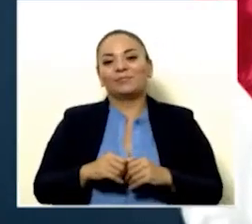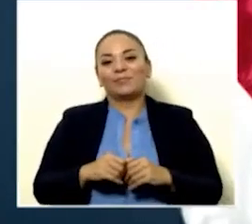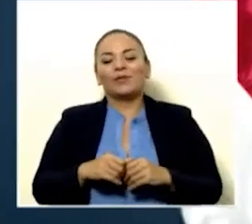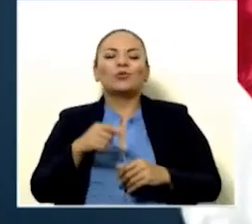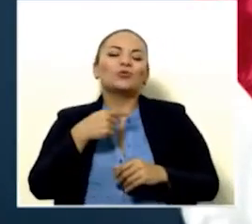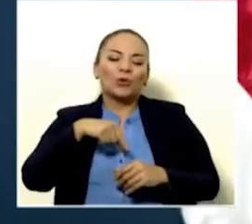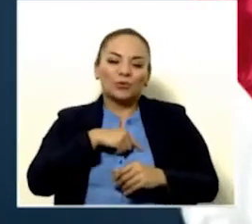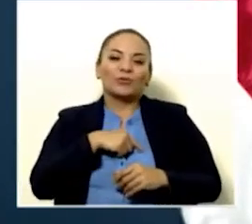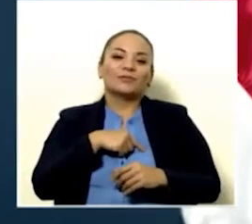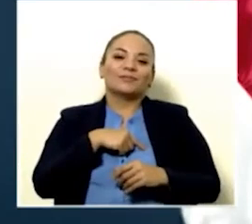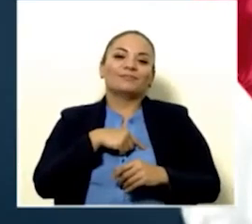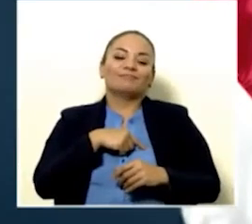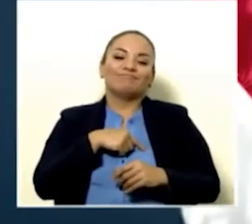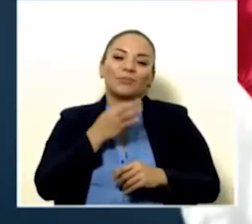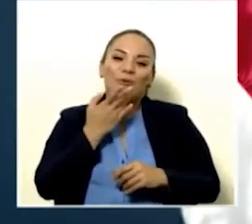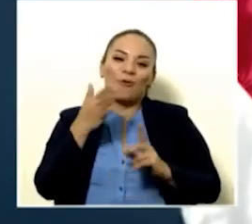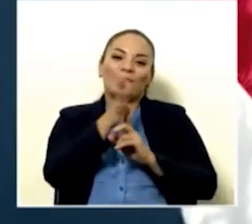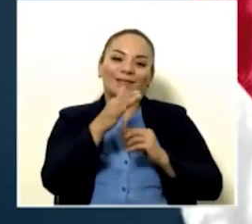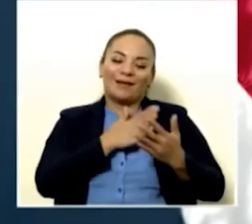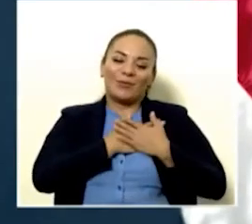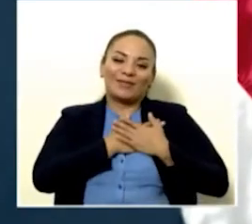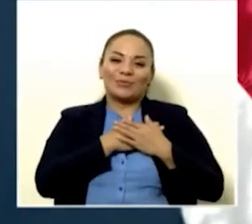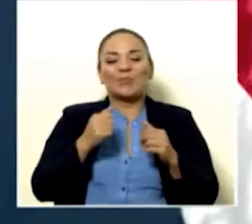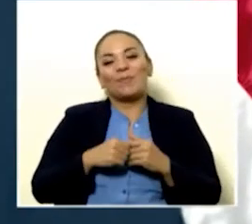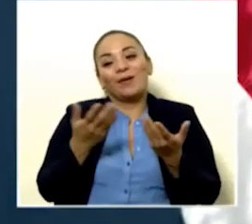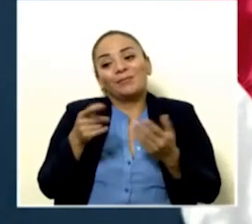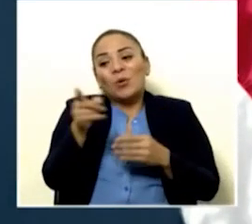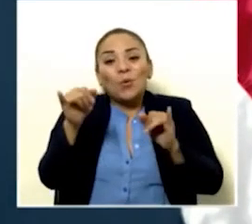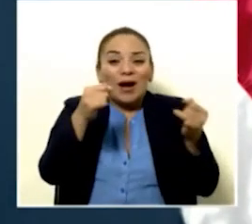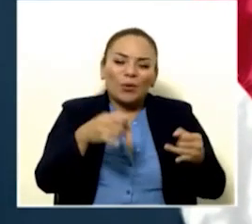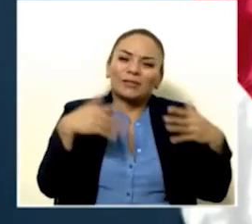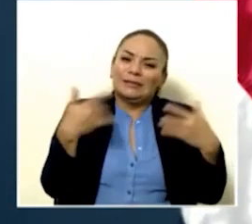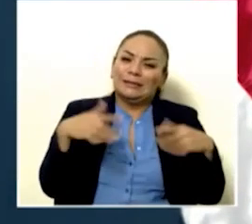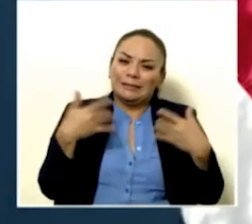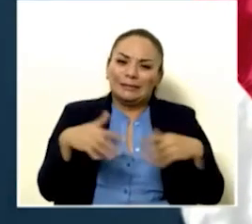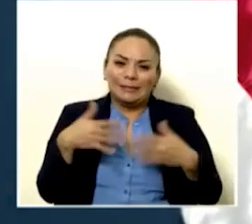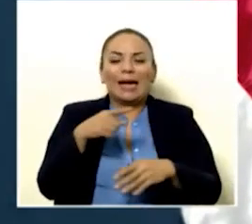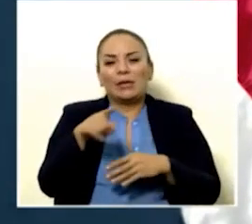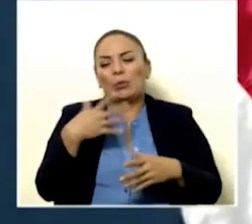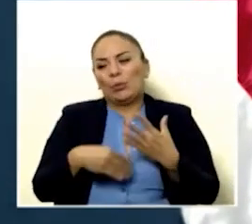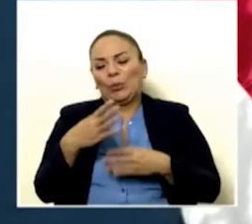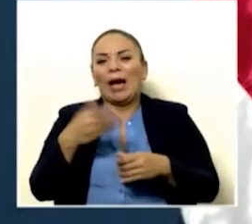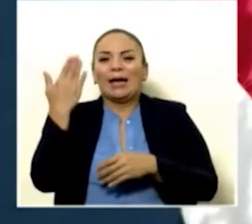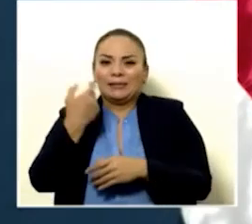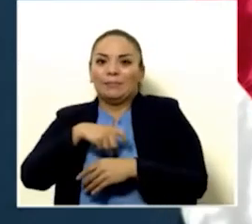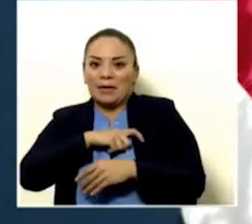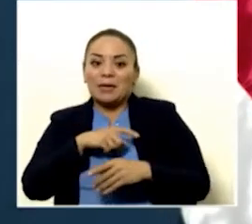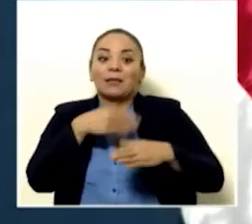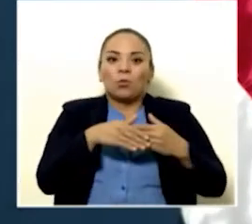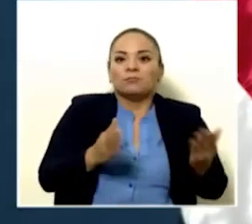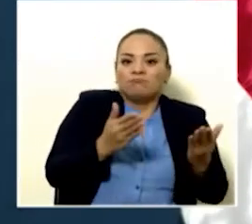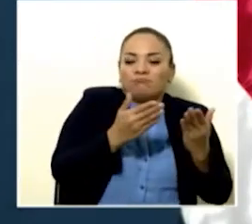llevamos en el corazón. Fuerza, muchachos. Muy golpeados por España, muy alentados por lo que pasó con Japón.